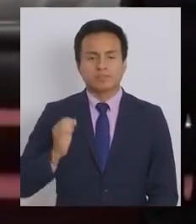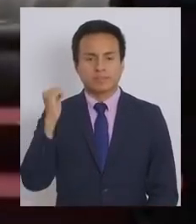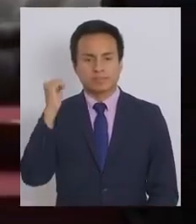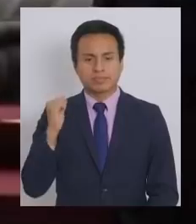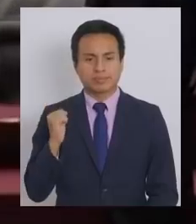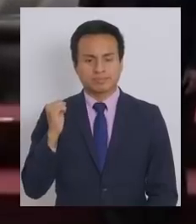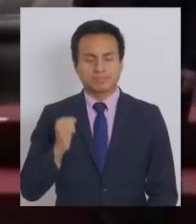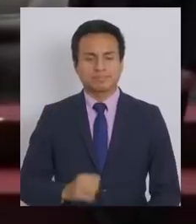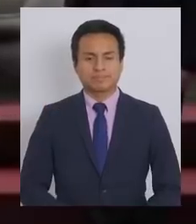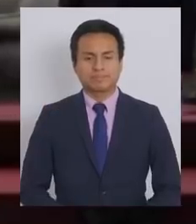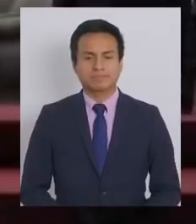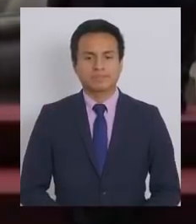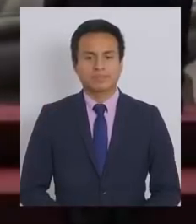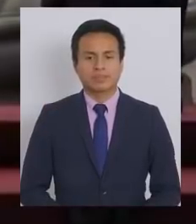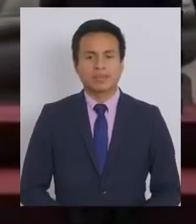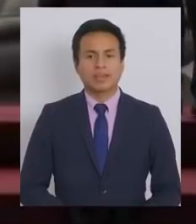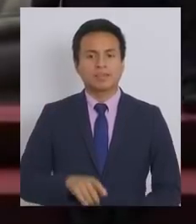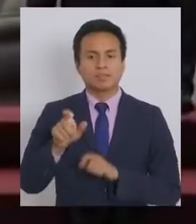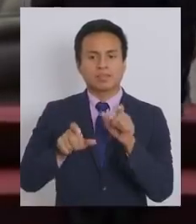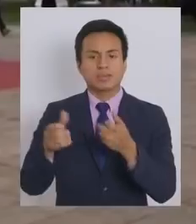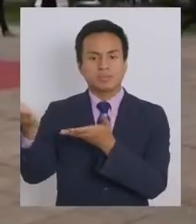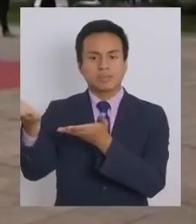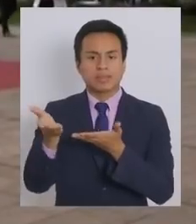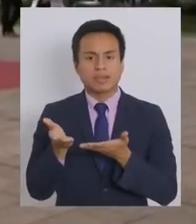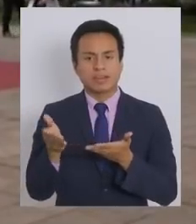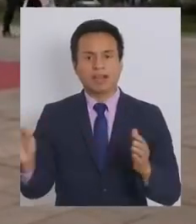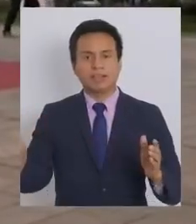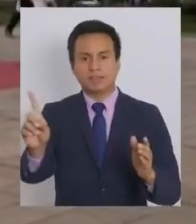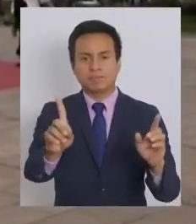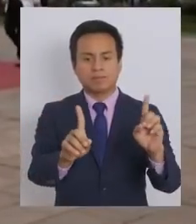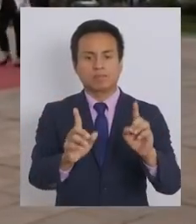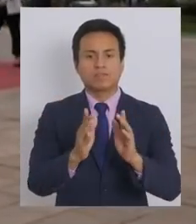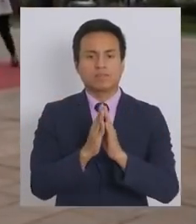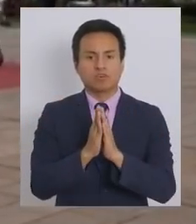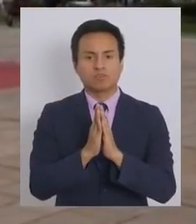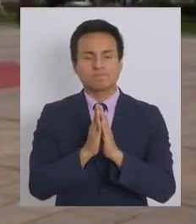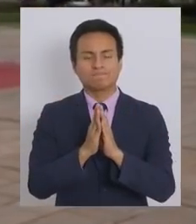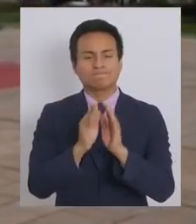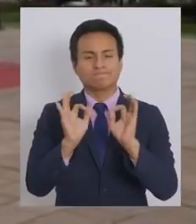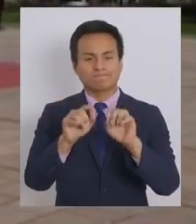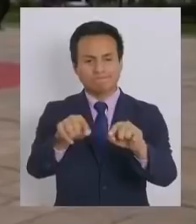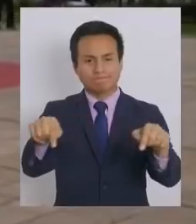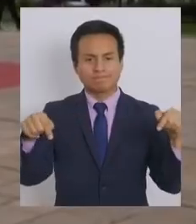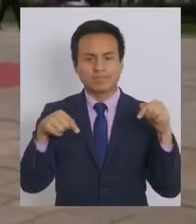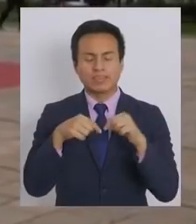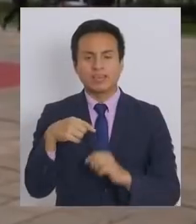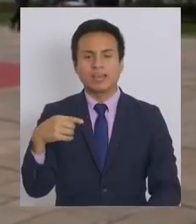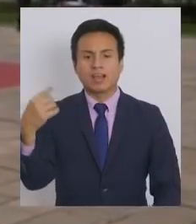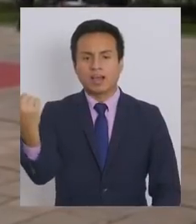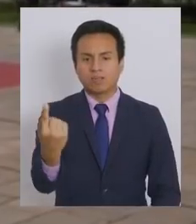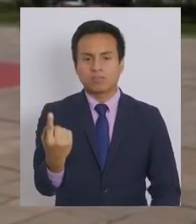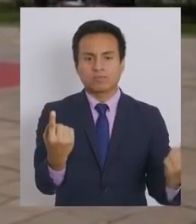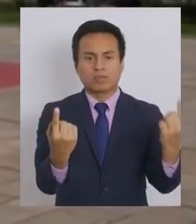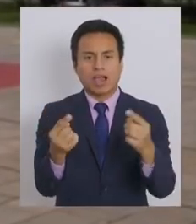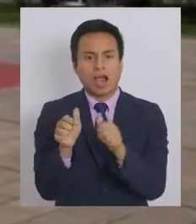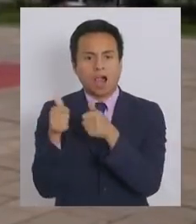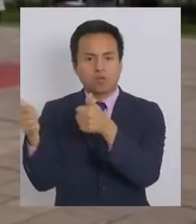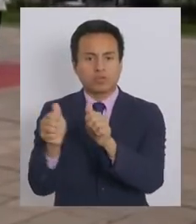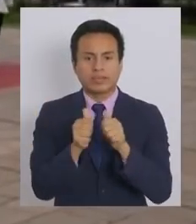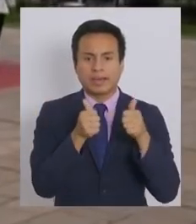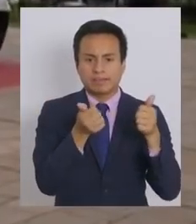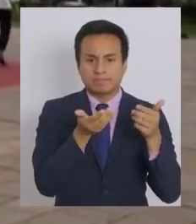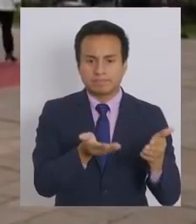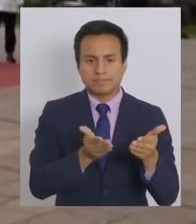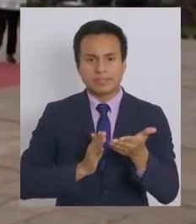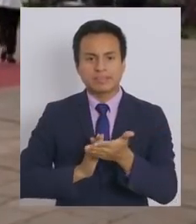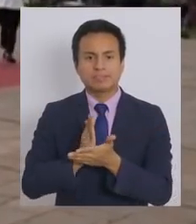Piñera Echenique. Los vamos a invitar a ubicarse en la tarima, por favor, que hemos dispuesto para cada una de nuestras autoridades para dar